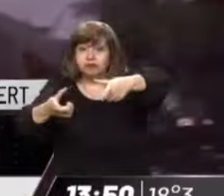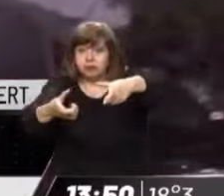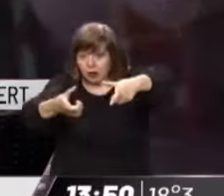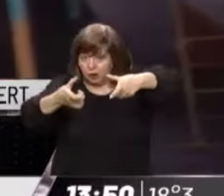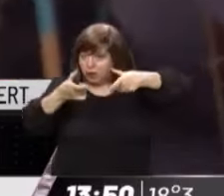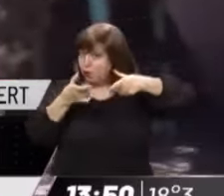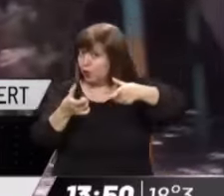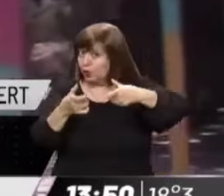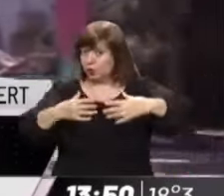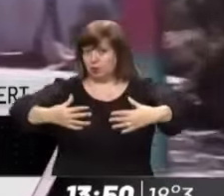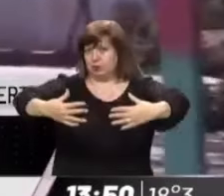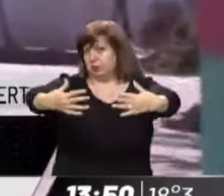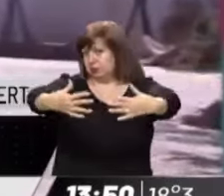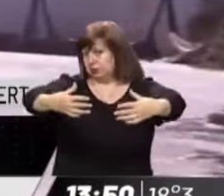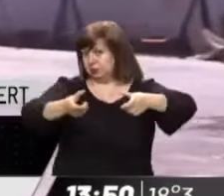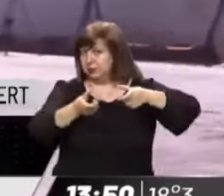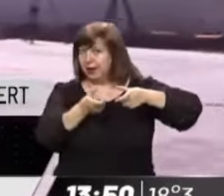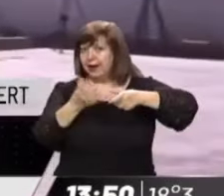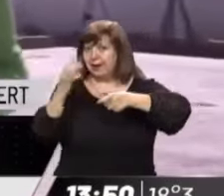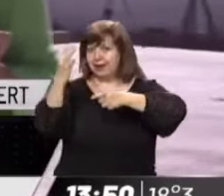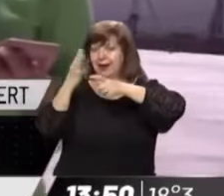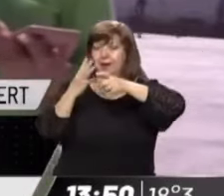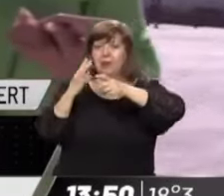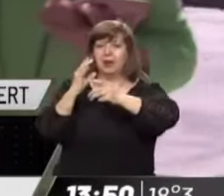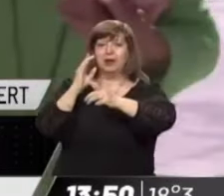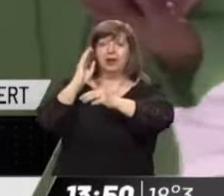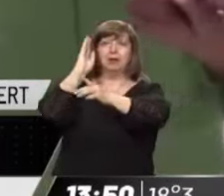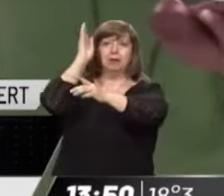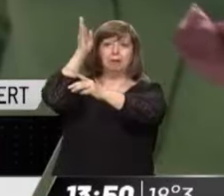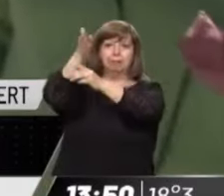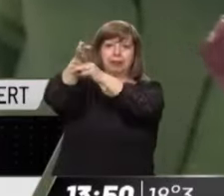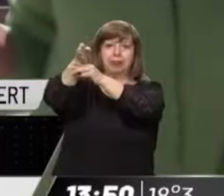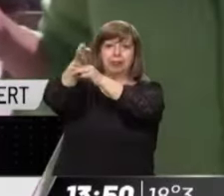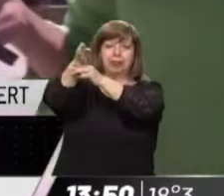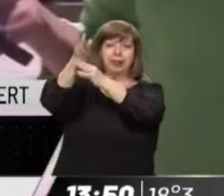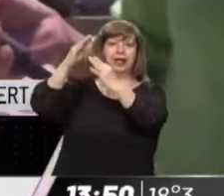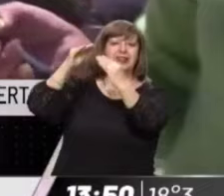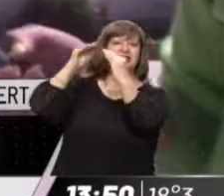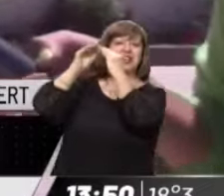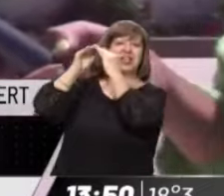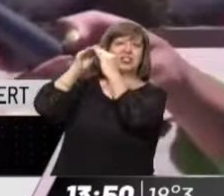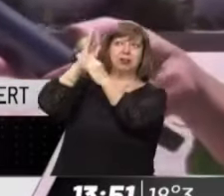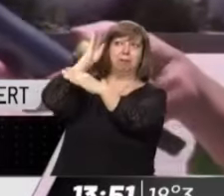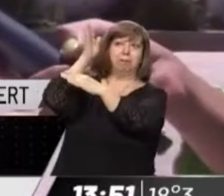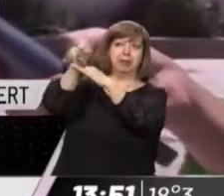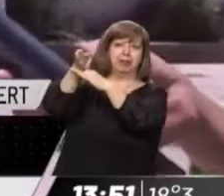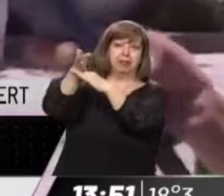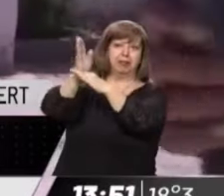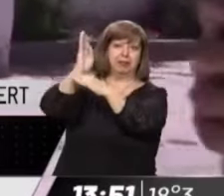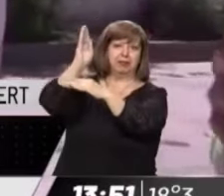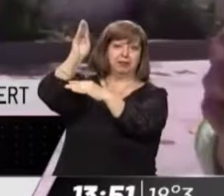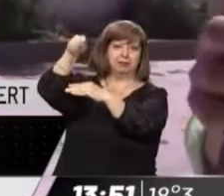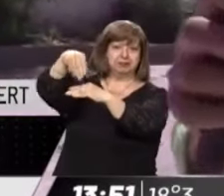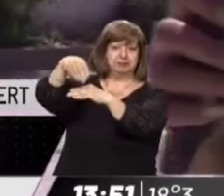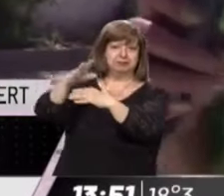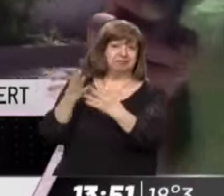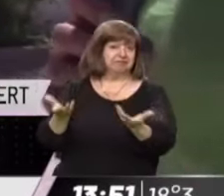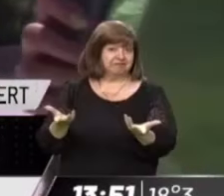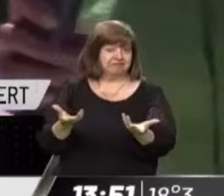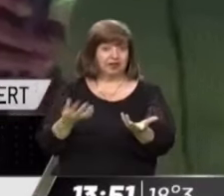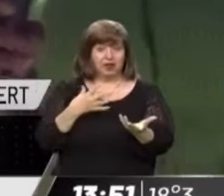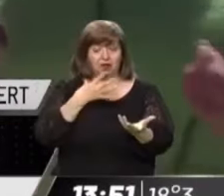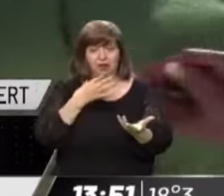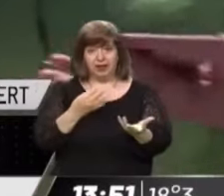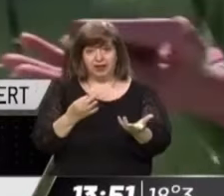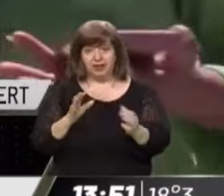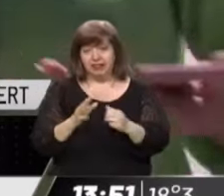un importante diámetro logró doblar la chapa del tinglado de la escuela primaria la verdad que